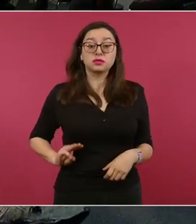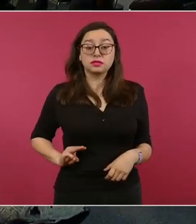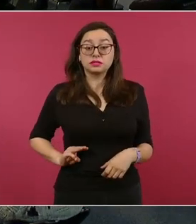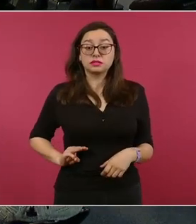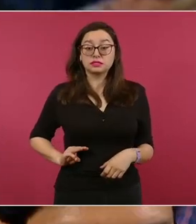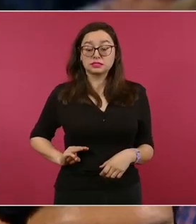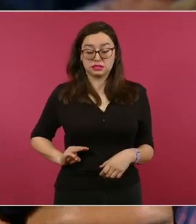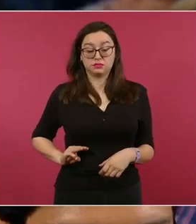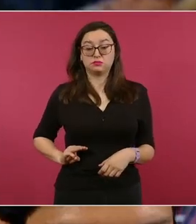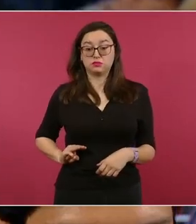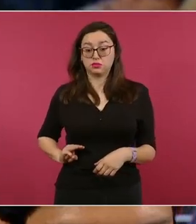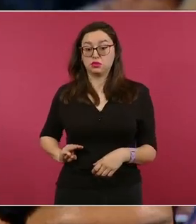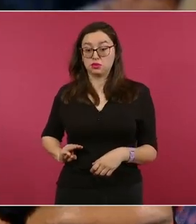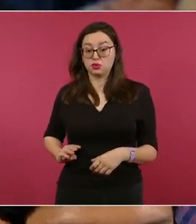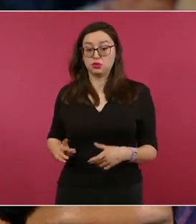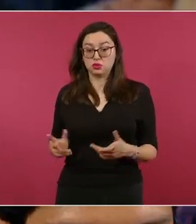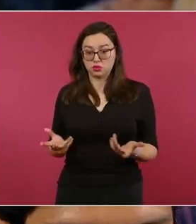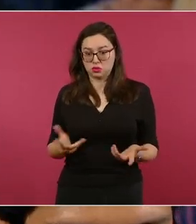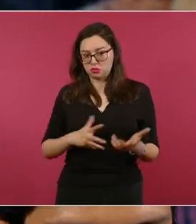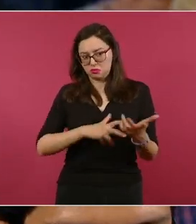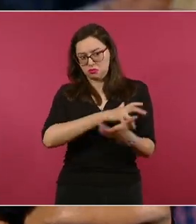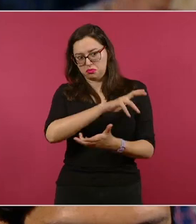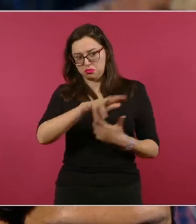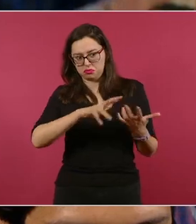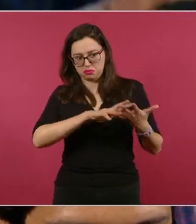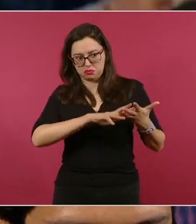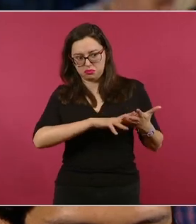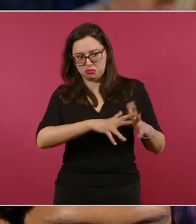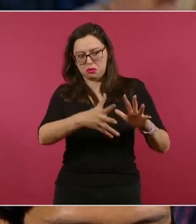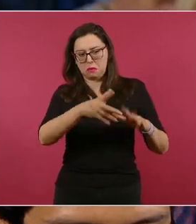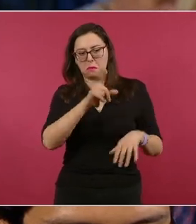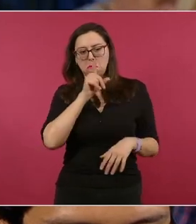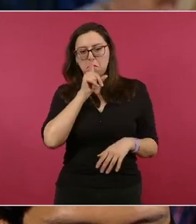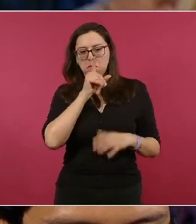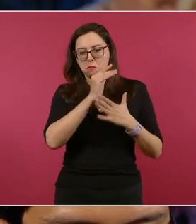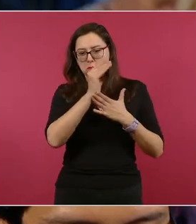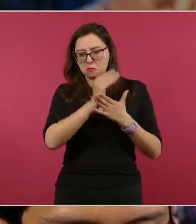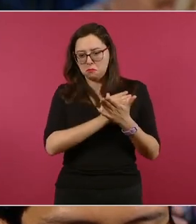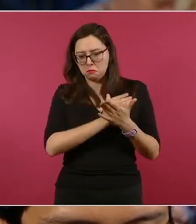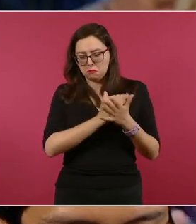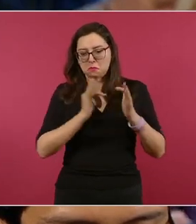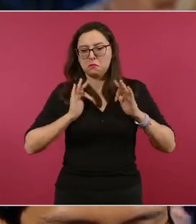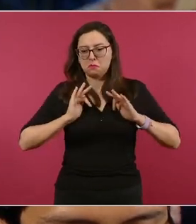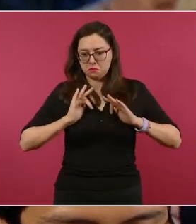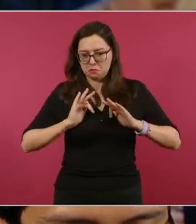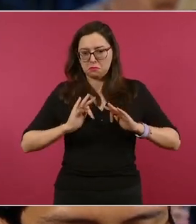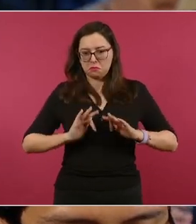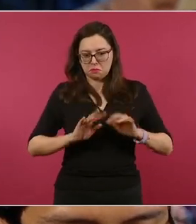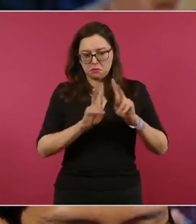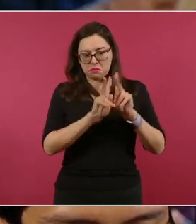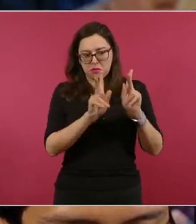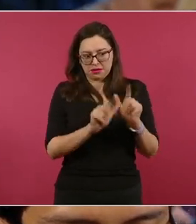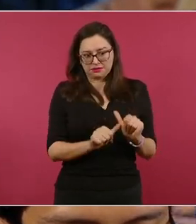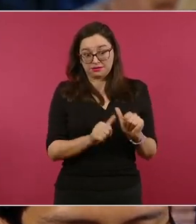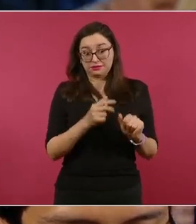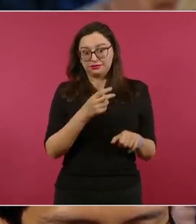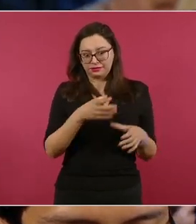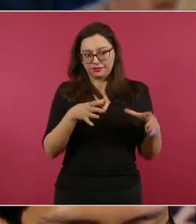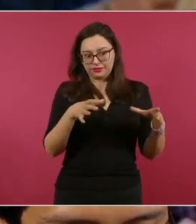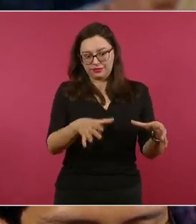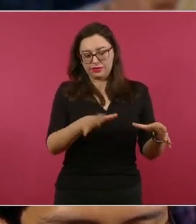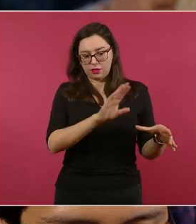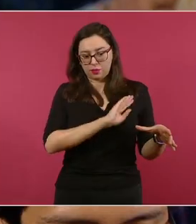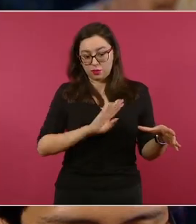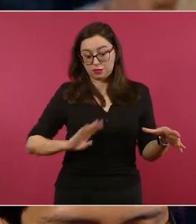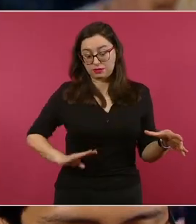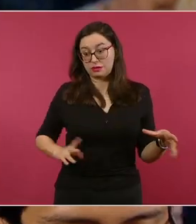municipio pues un tanto libre de violencia, un municipio que estaba en paz, esto en la región michoacana, y en los últimos